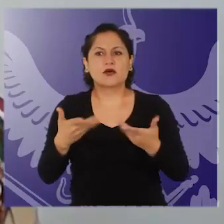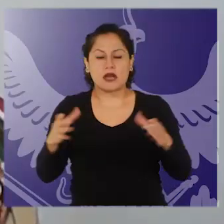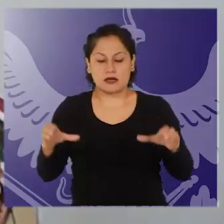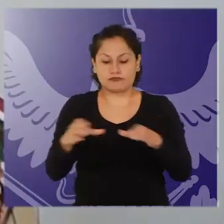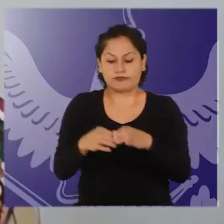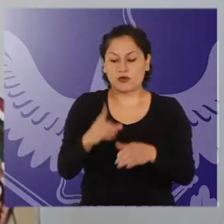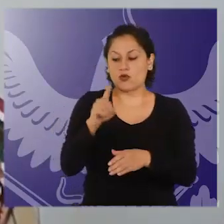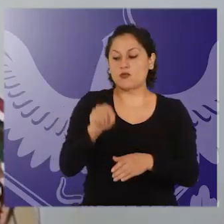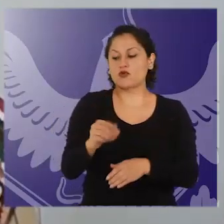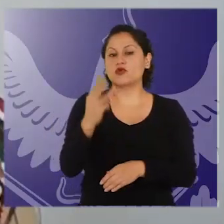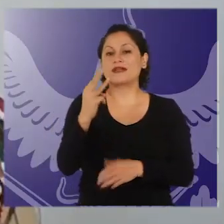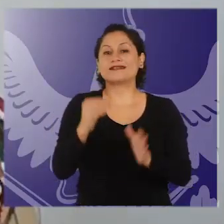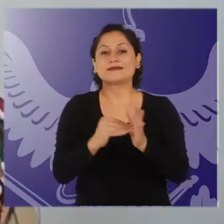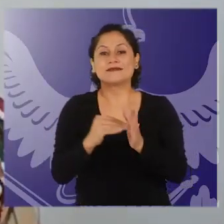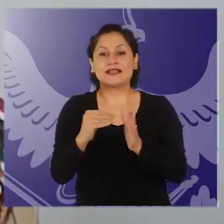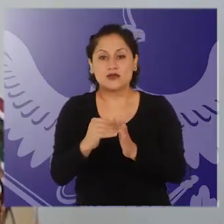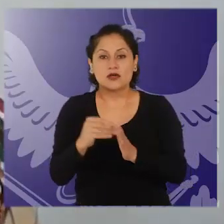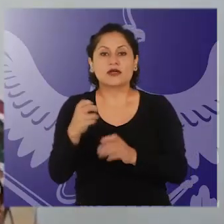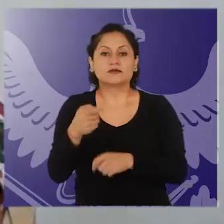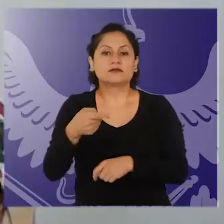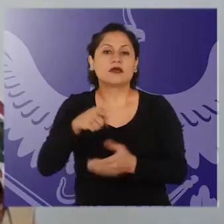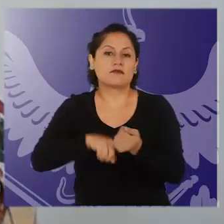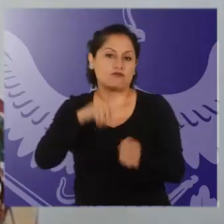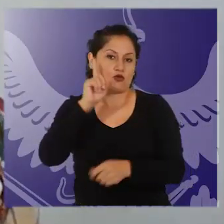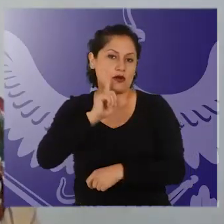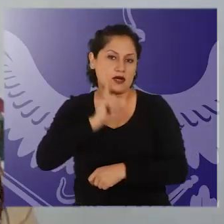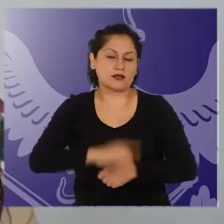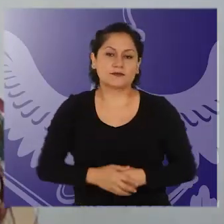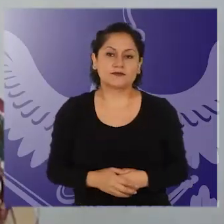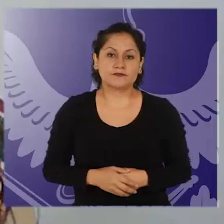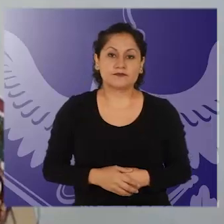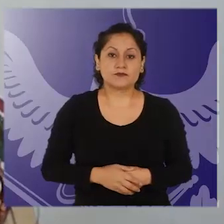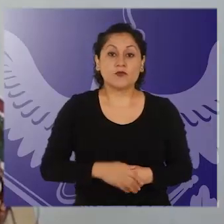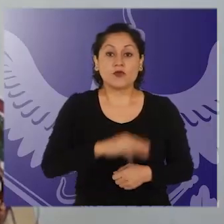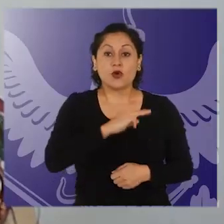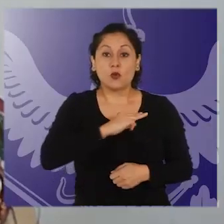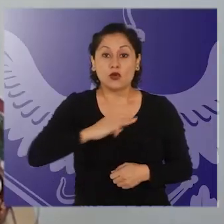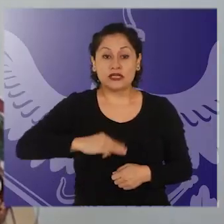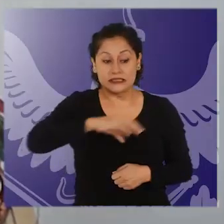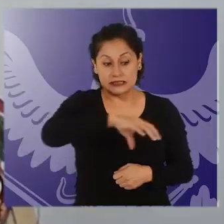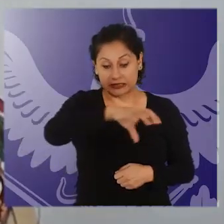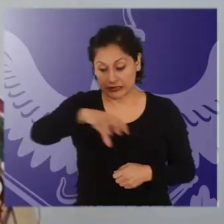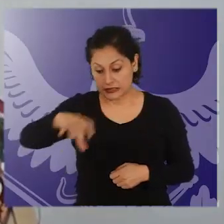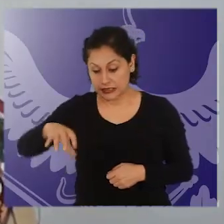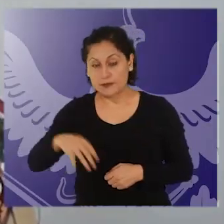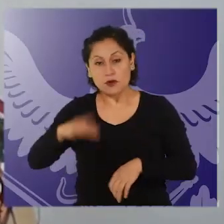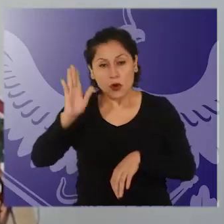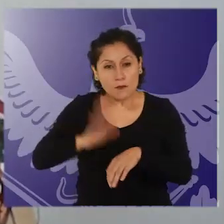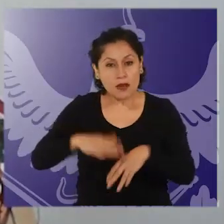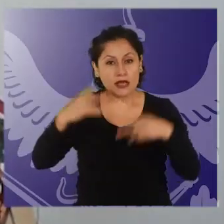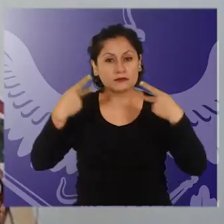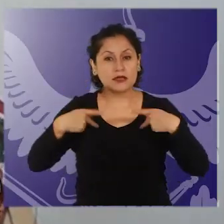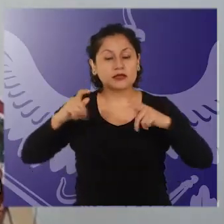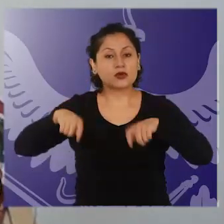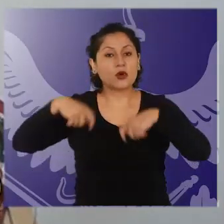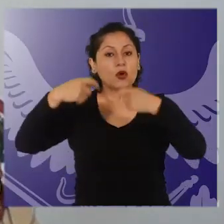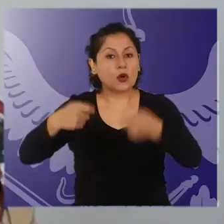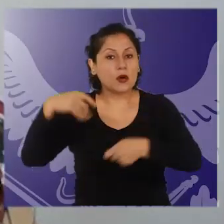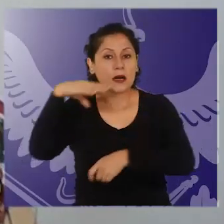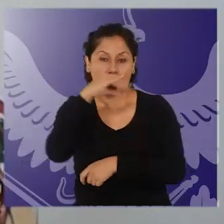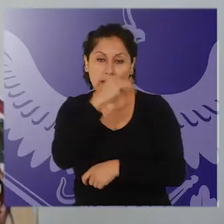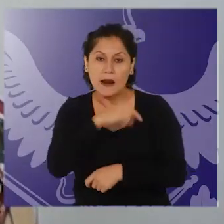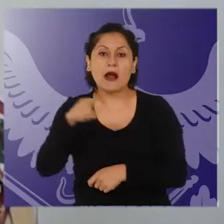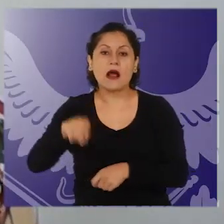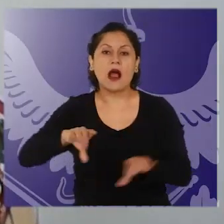las cuales 1.3 somos mujeres. Los 10 municipios con mayor porcentaje de población afromexicana